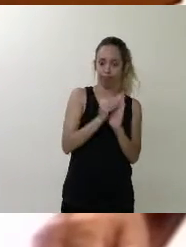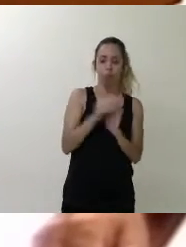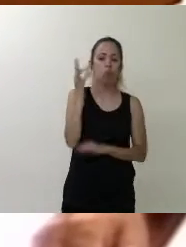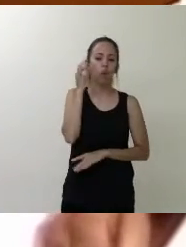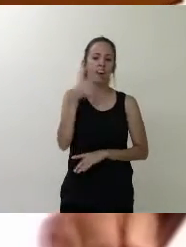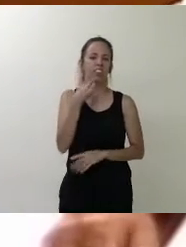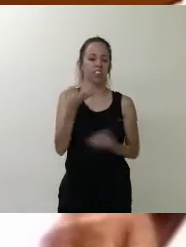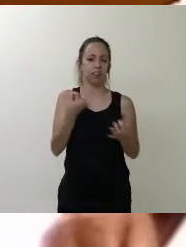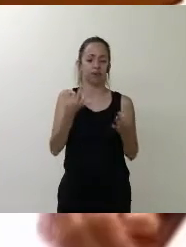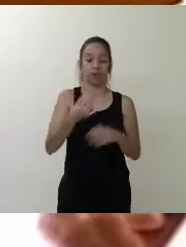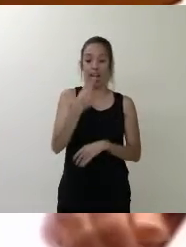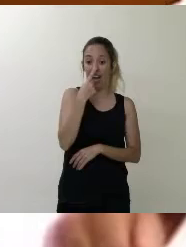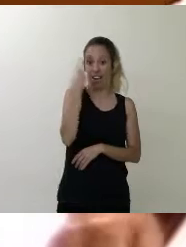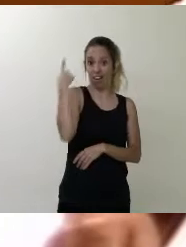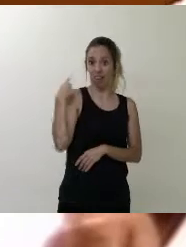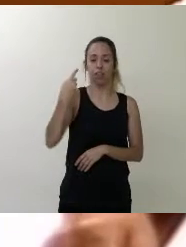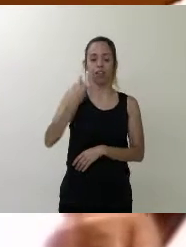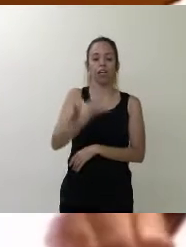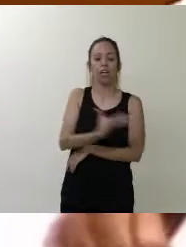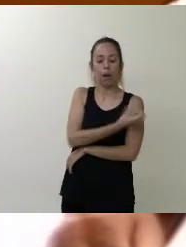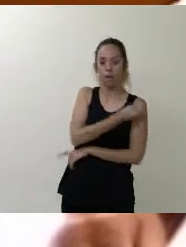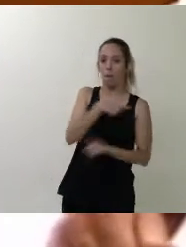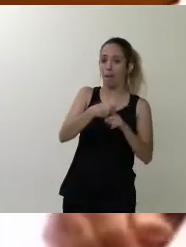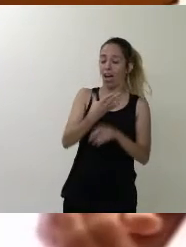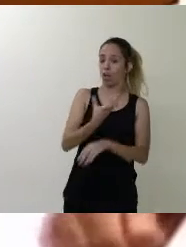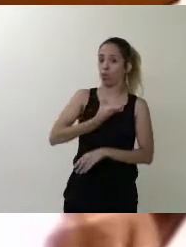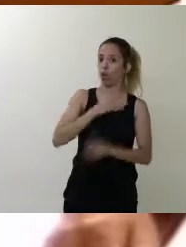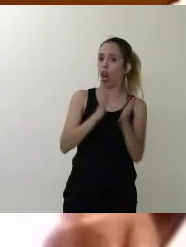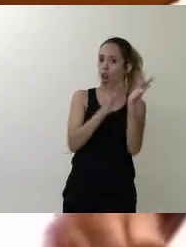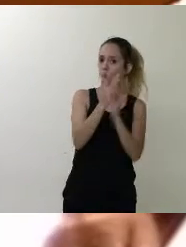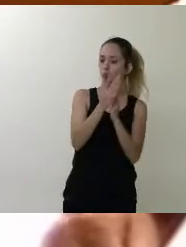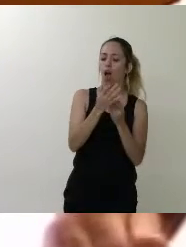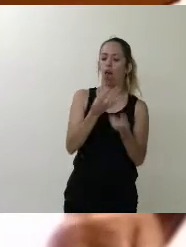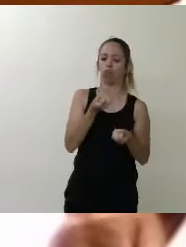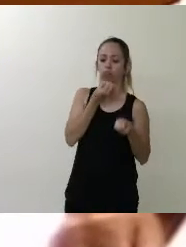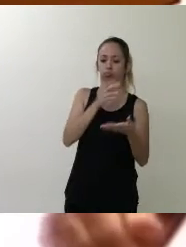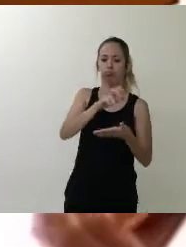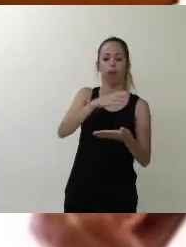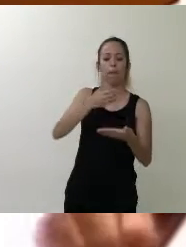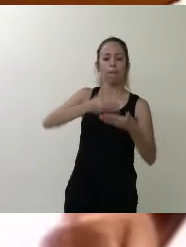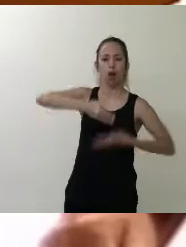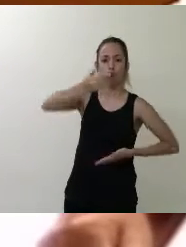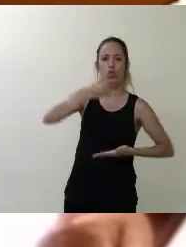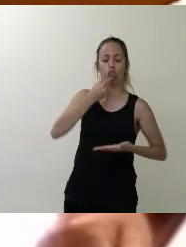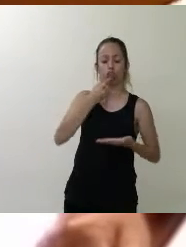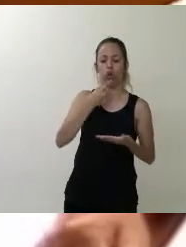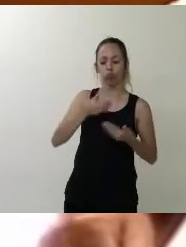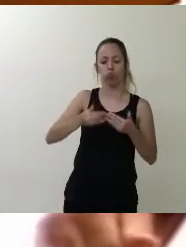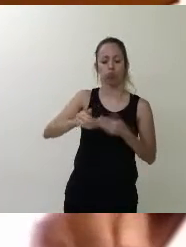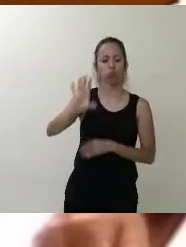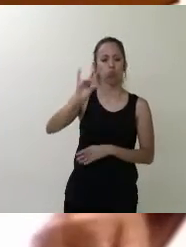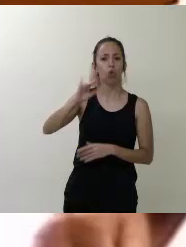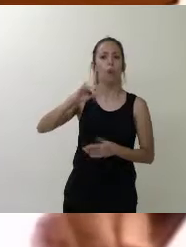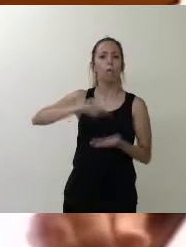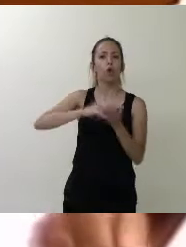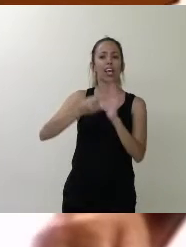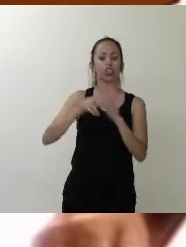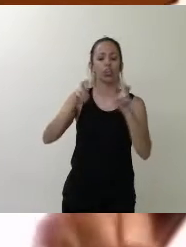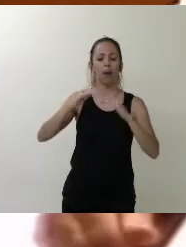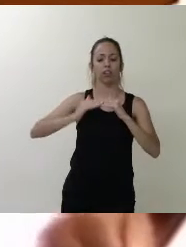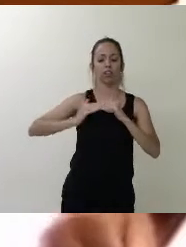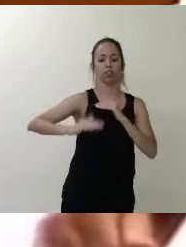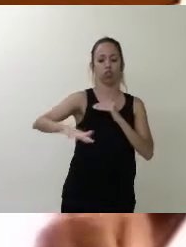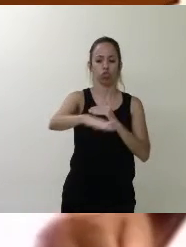ya en el 2016 el Cabildo junto al Ayuntamiento de La Laguna sacan una nota de prensa avanzando lo que será el proyecto de acondicionamiento